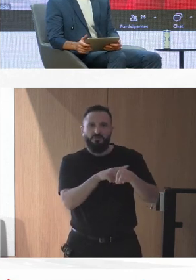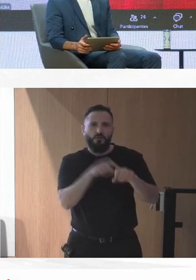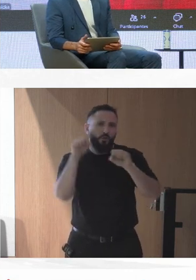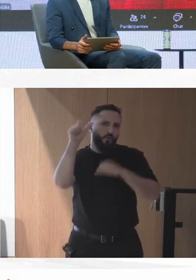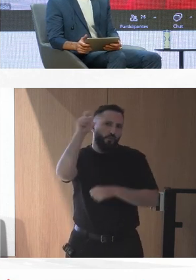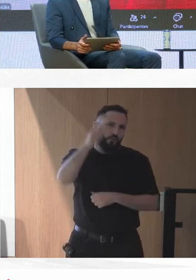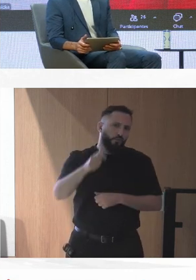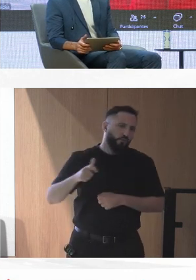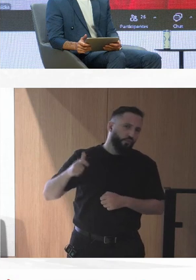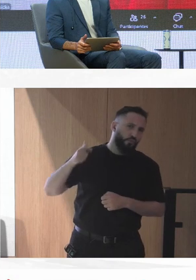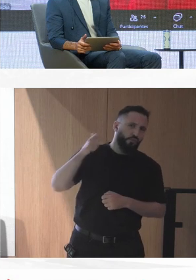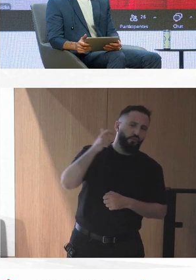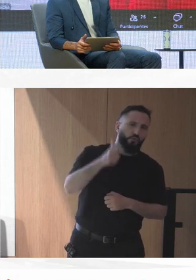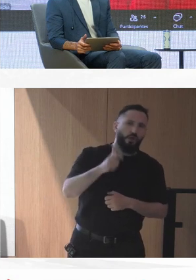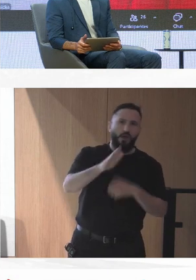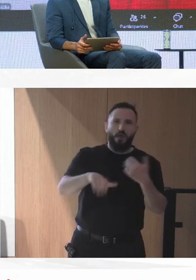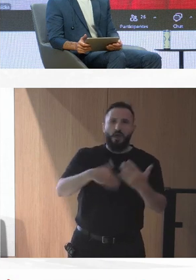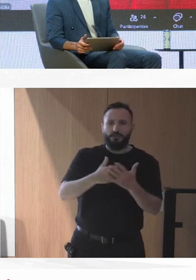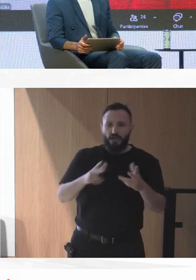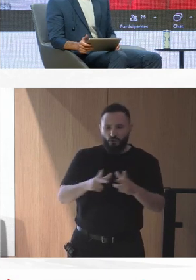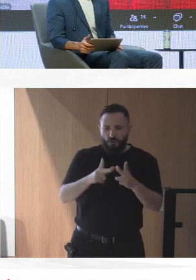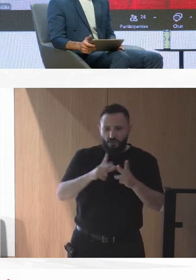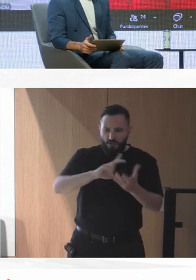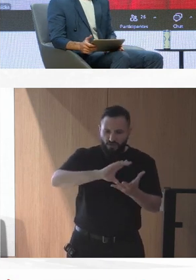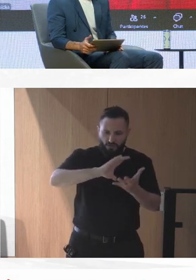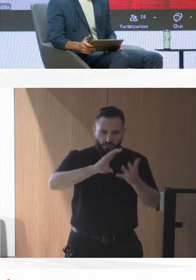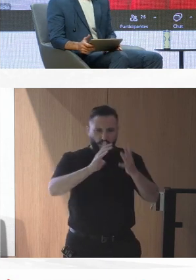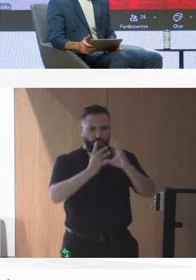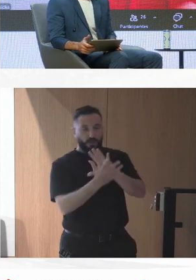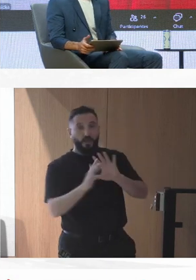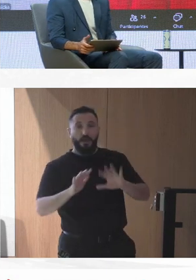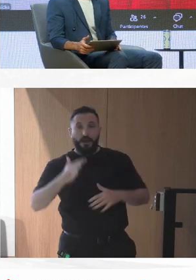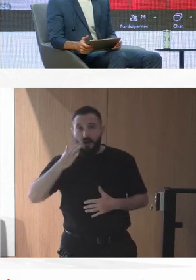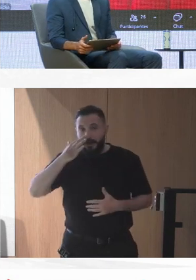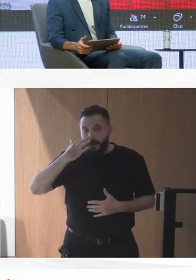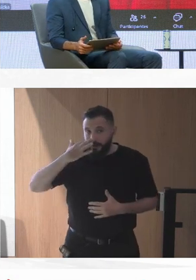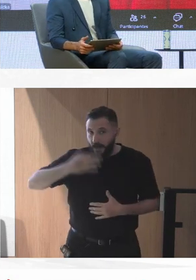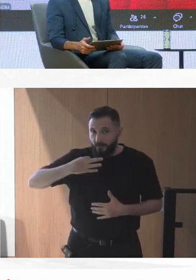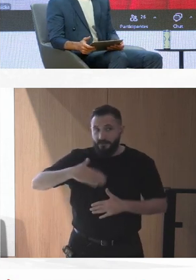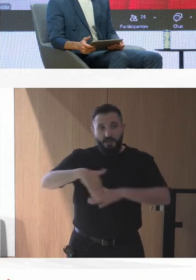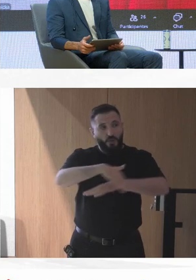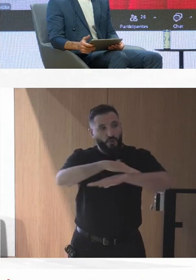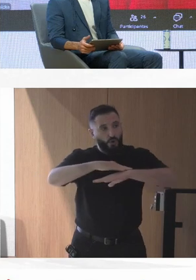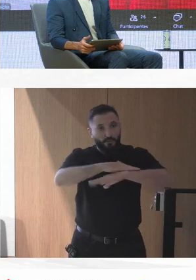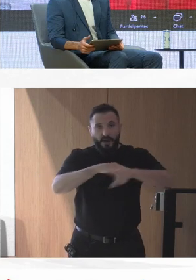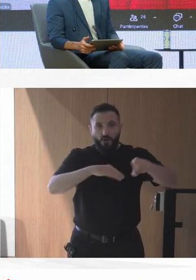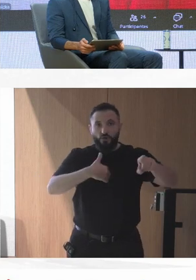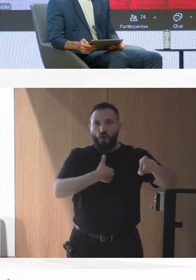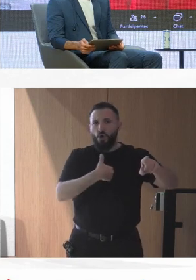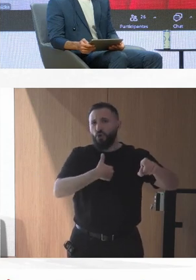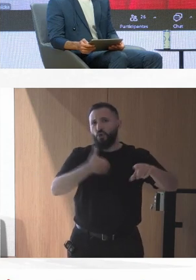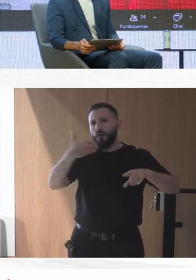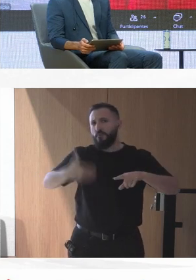tarda en cambiar en la sociedad, pero evidentemente los gobiernos tienen un papel muy importante, tienen que